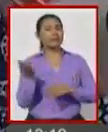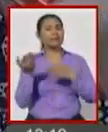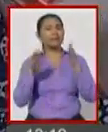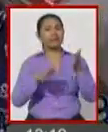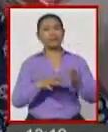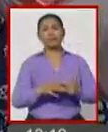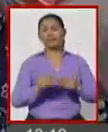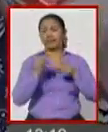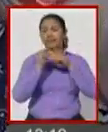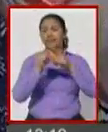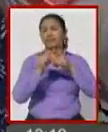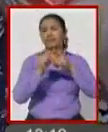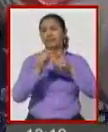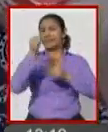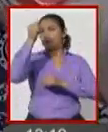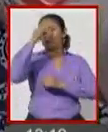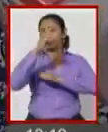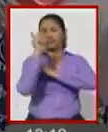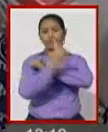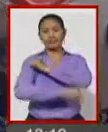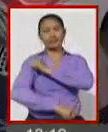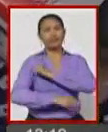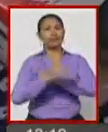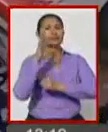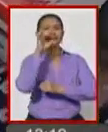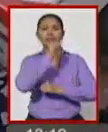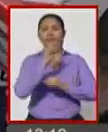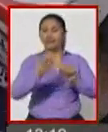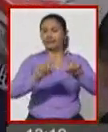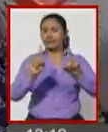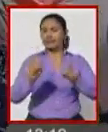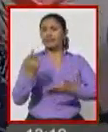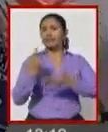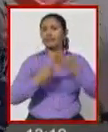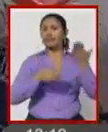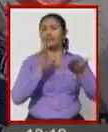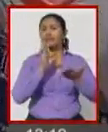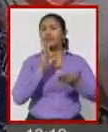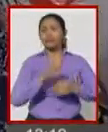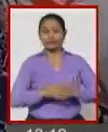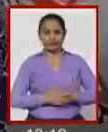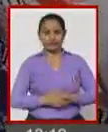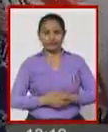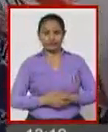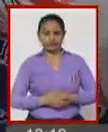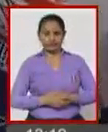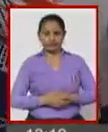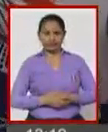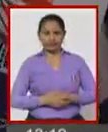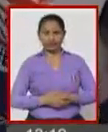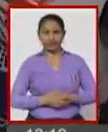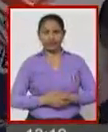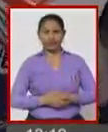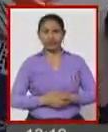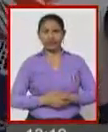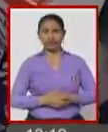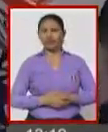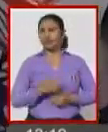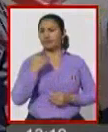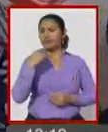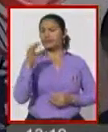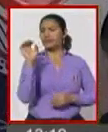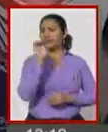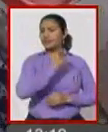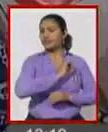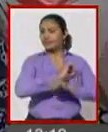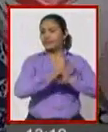o maldición, Dios iba a castigar, no tenía que decir. Yo le preguntaba, me dije, ¿quién ha hablado ahora? ¿Quién ha avanzado? No hay que decir nada,